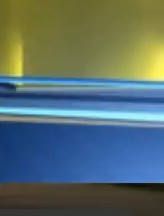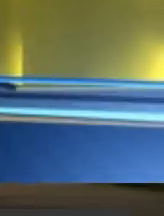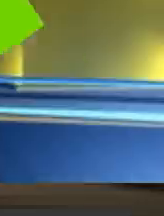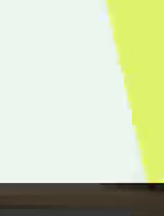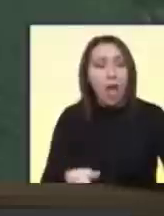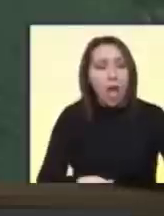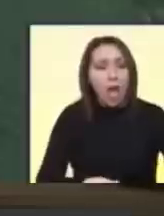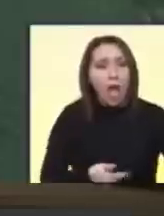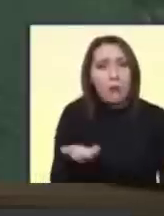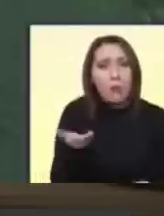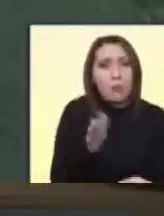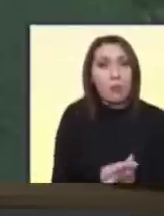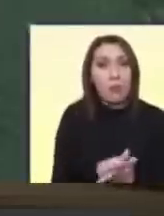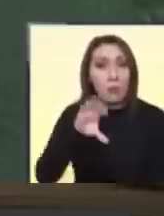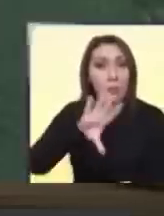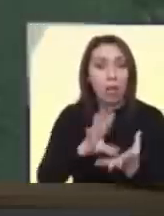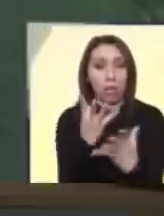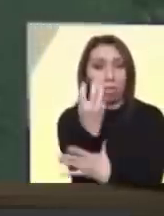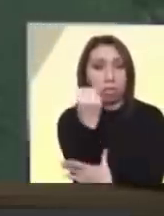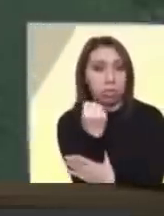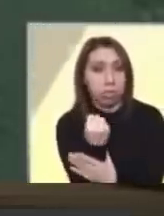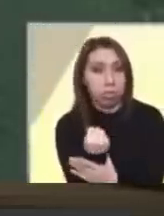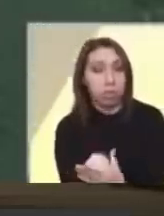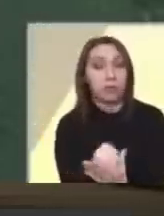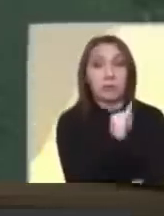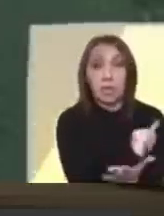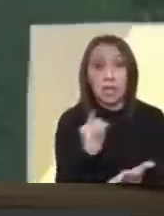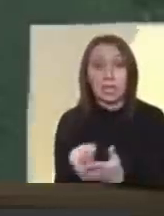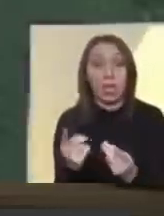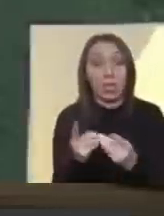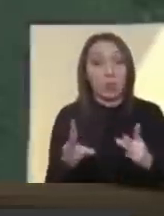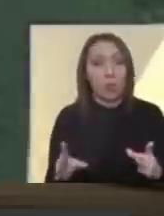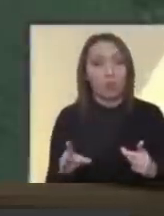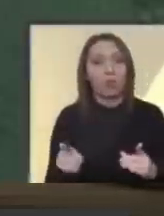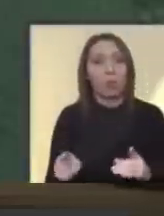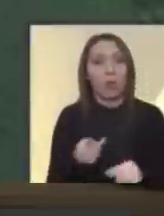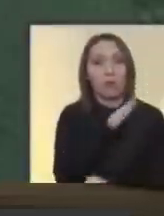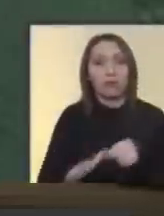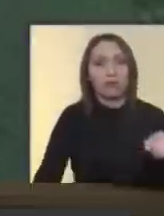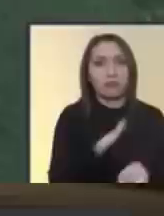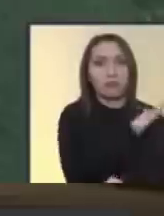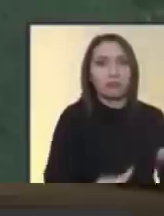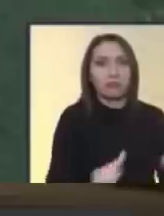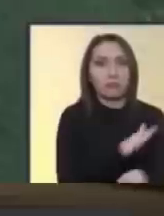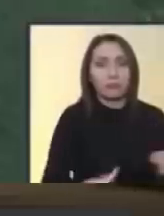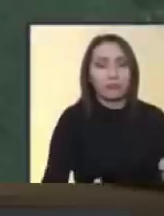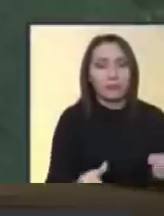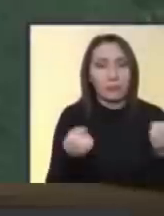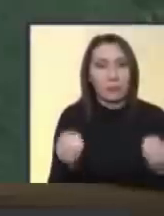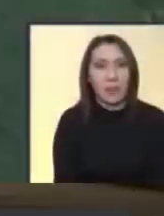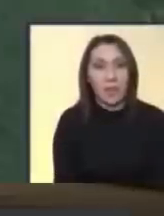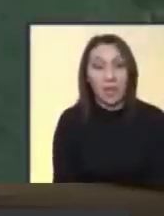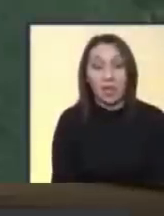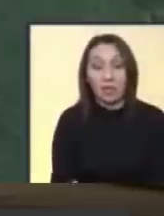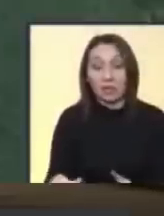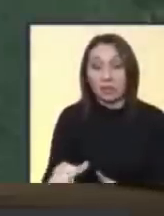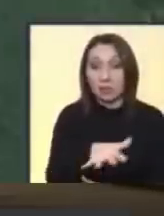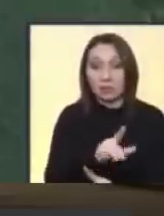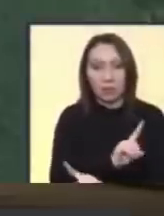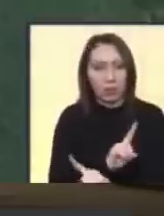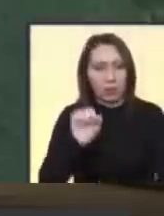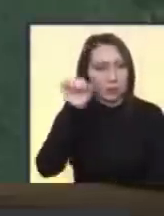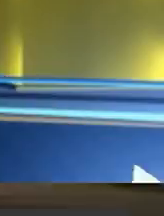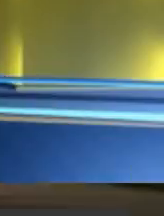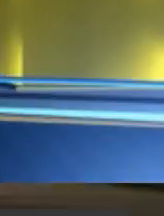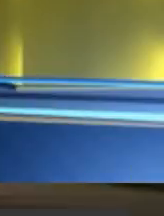Venezuela. Ha ofrecido una recompensa de 15 millones de dólares. Quiero que sepan, lo hizo el Departamento de Estado para la captura y condena